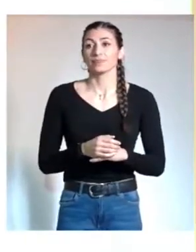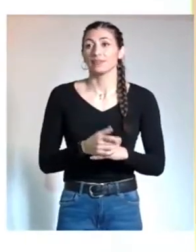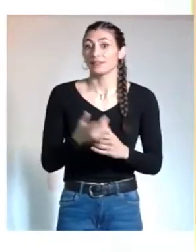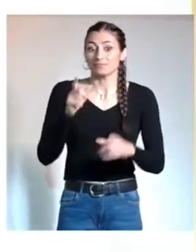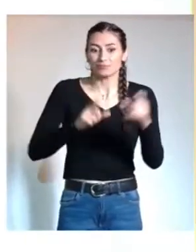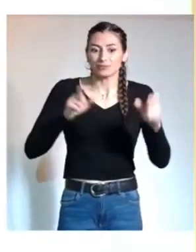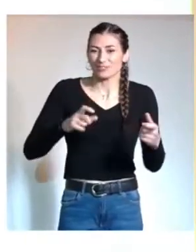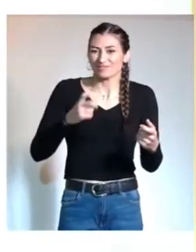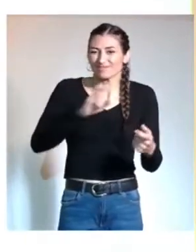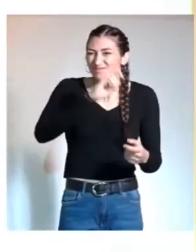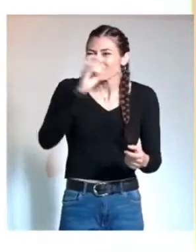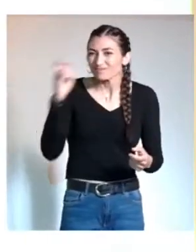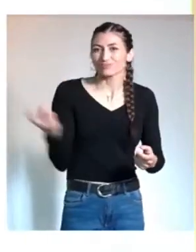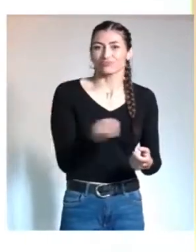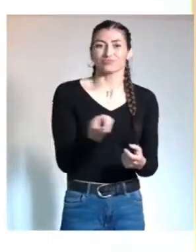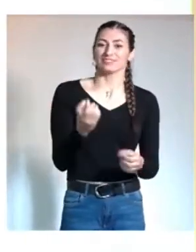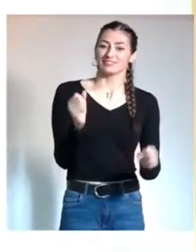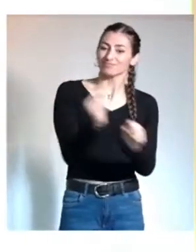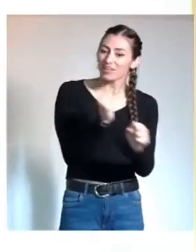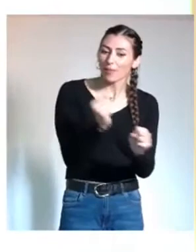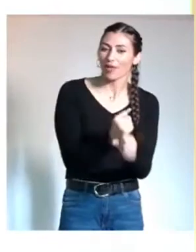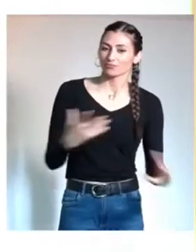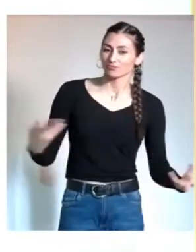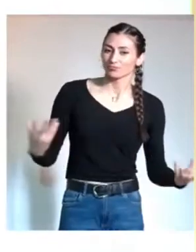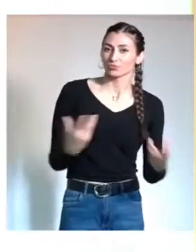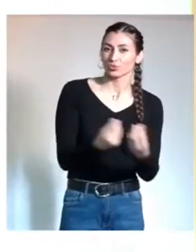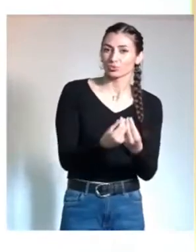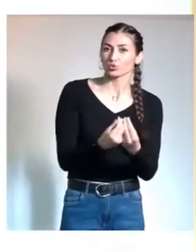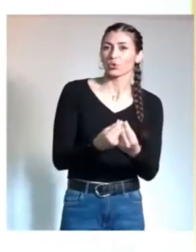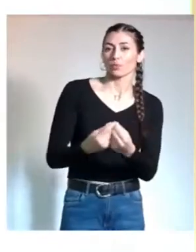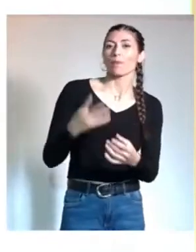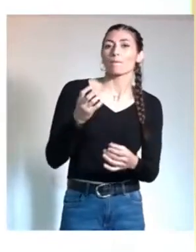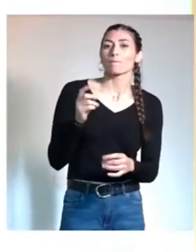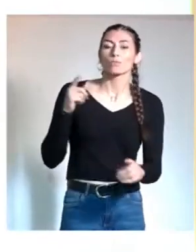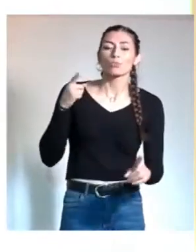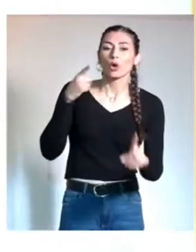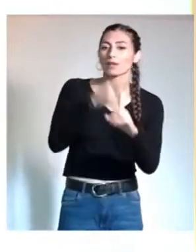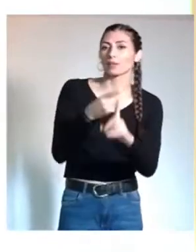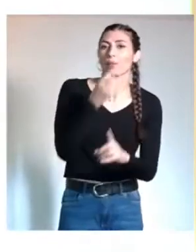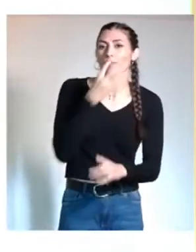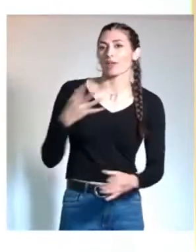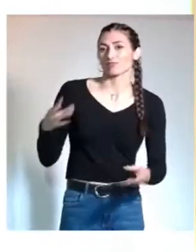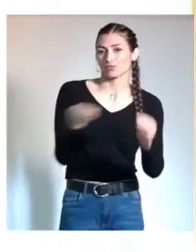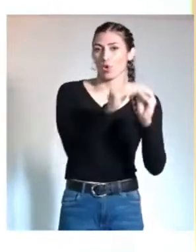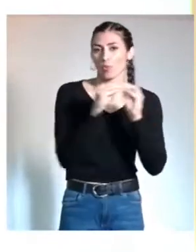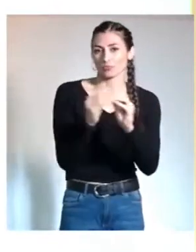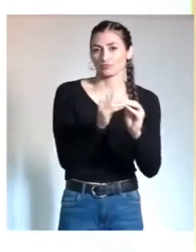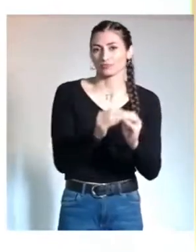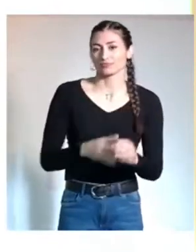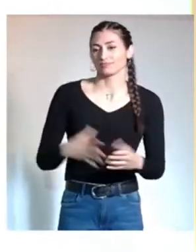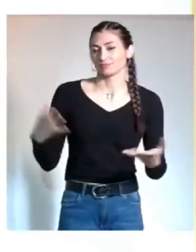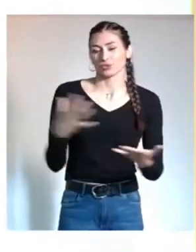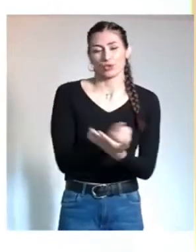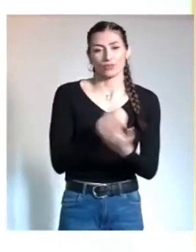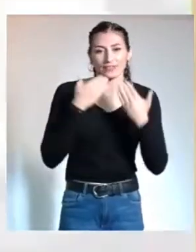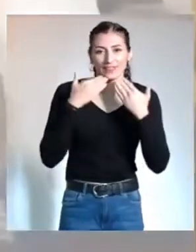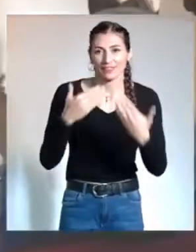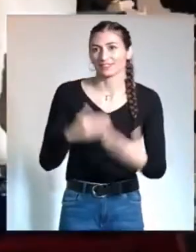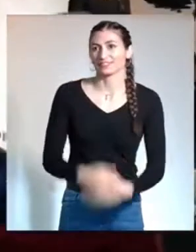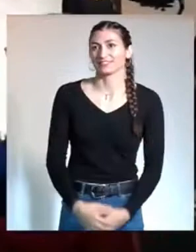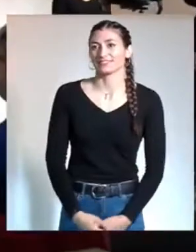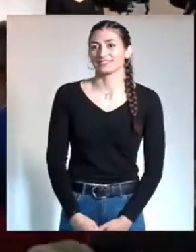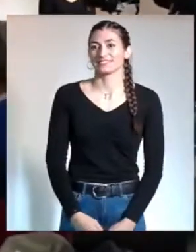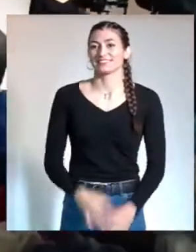diversa, pues trabajando por el bien común. Es todo, es esto. Mil gracias,